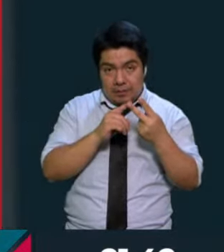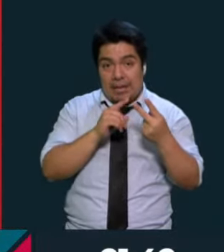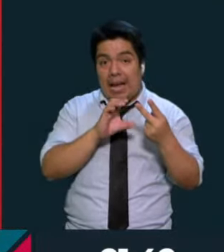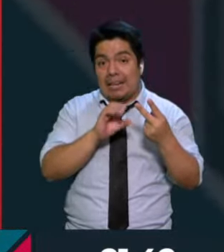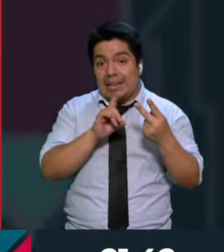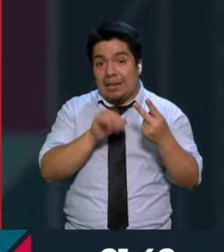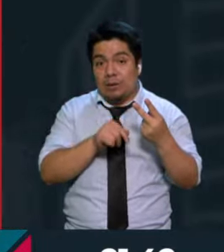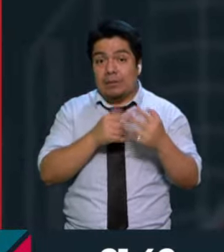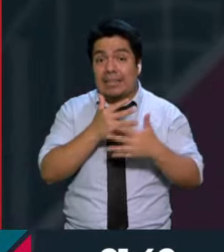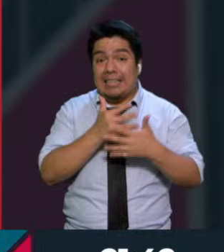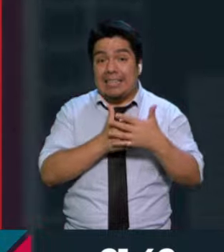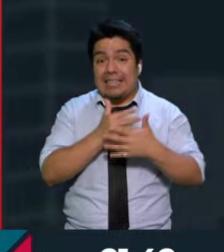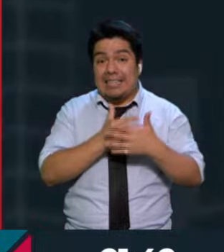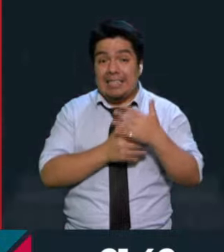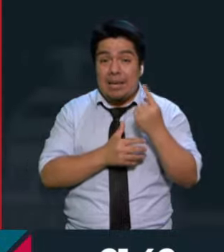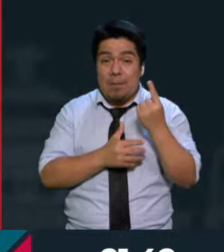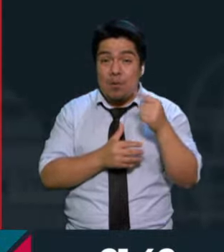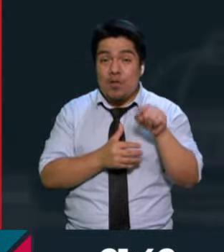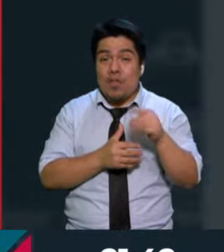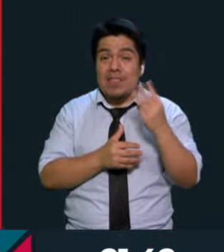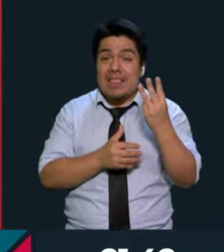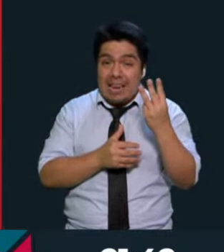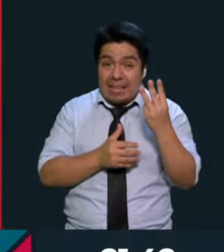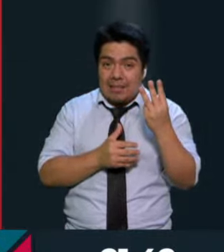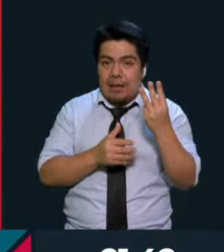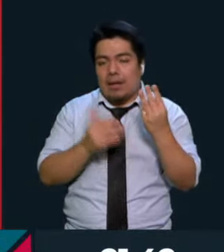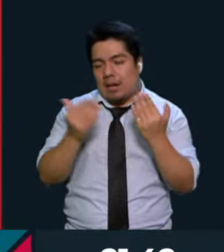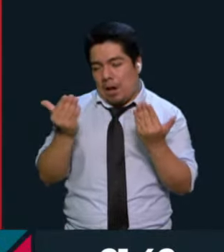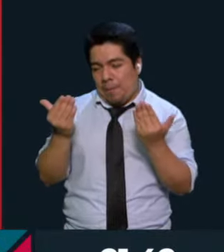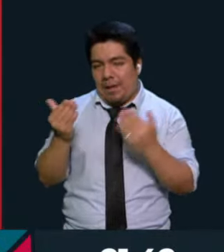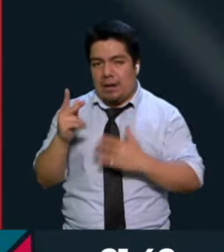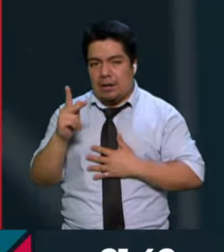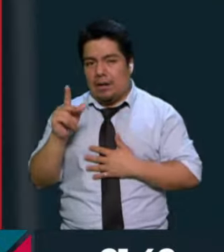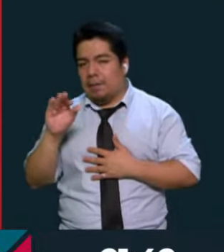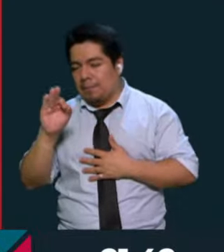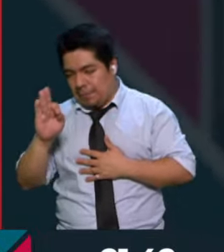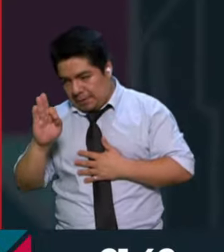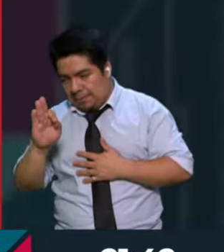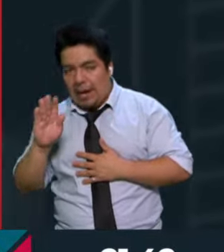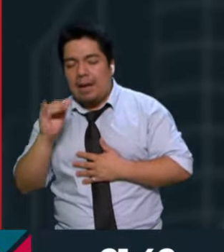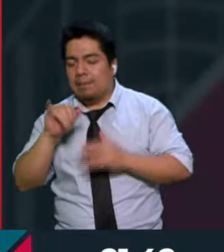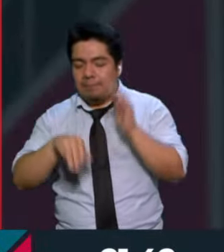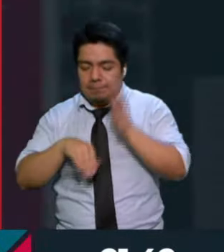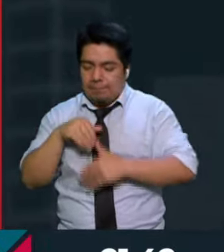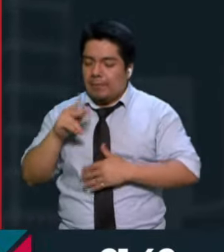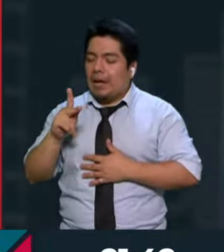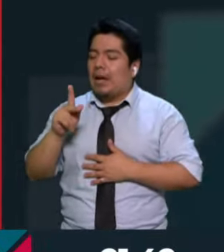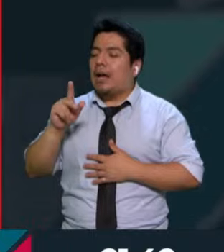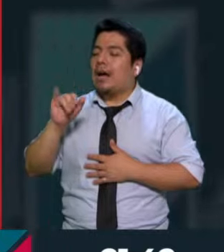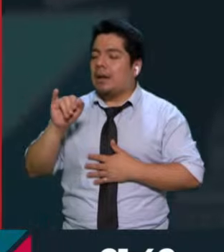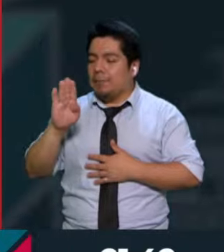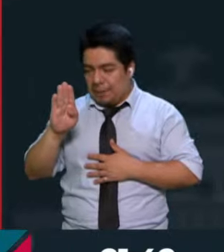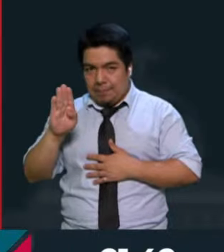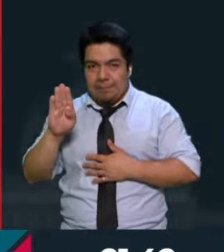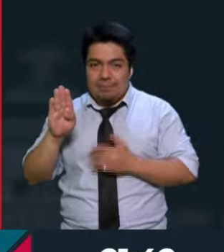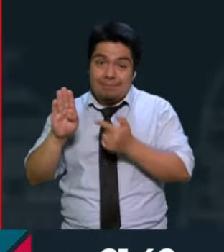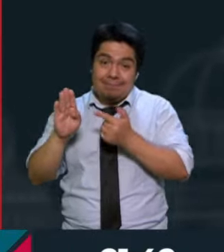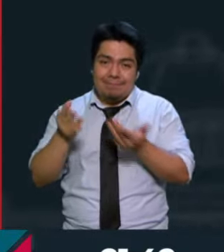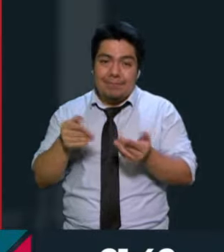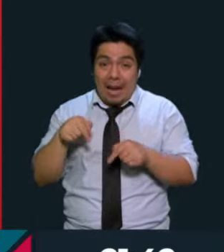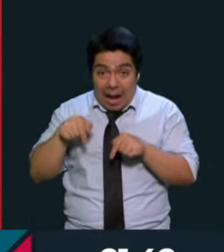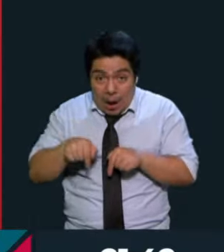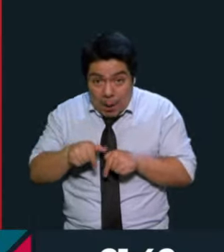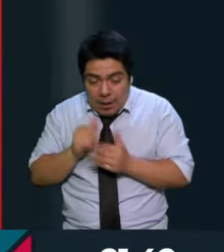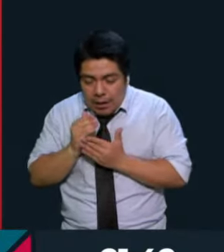Calderón 15.3% con referencia al PIB. Entonces, es menor